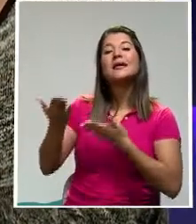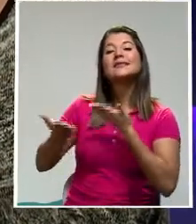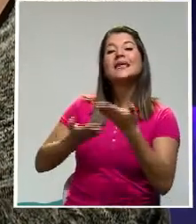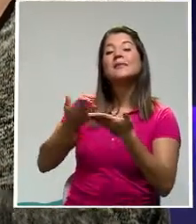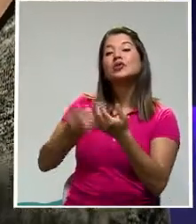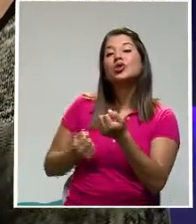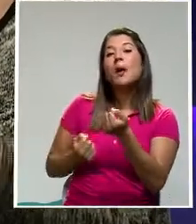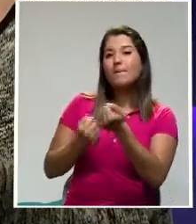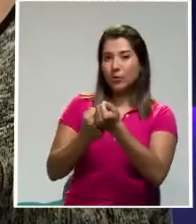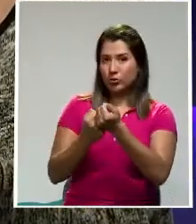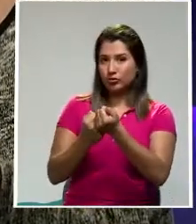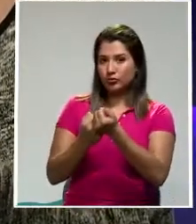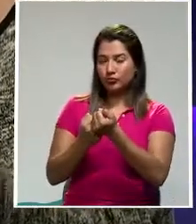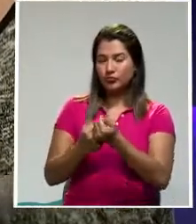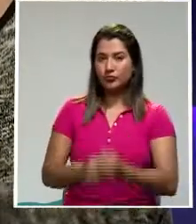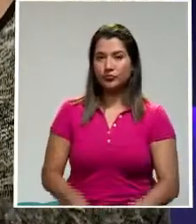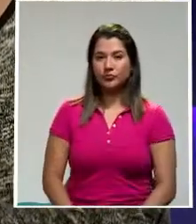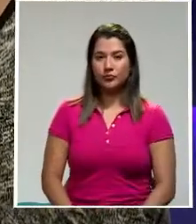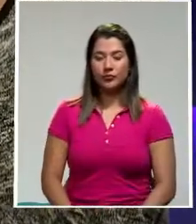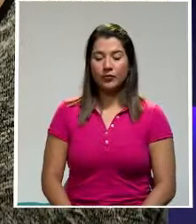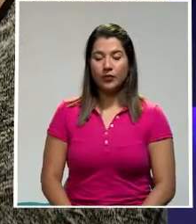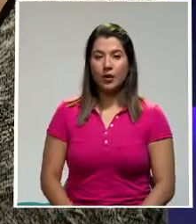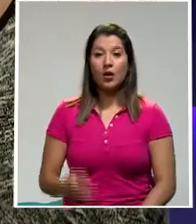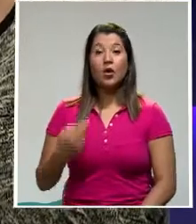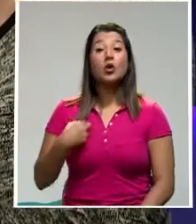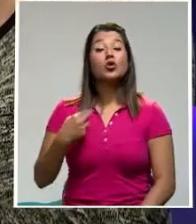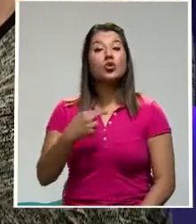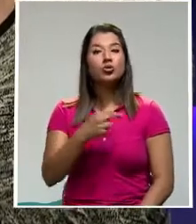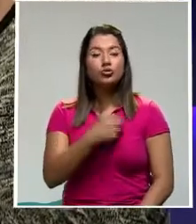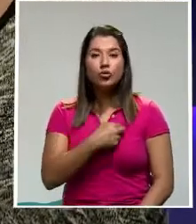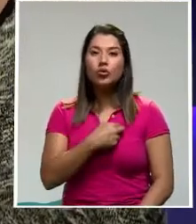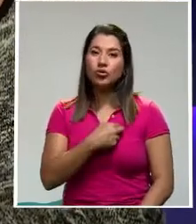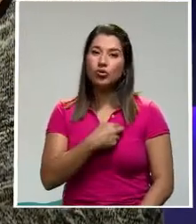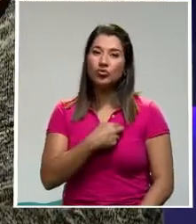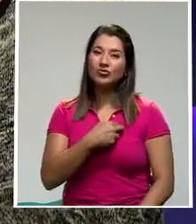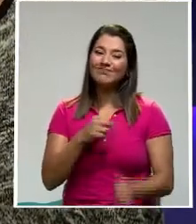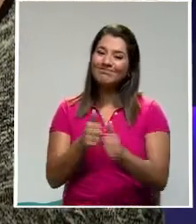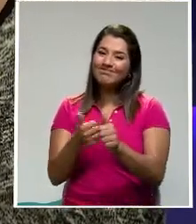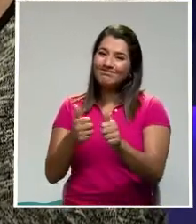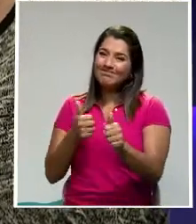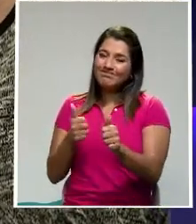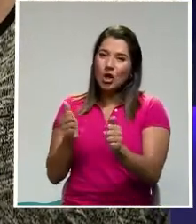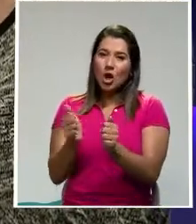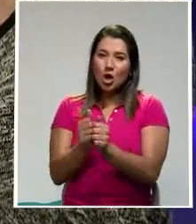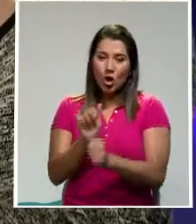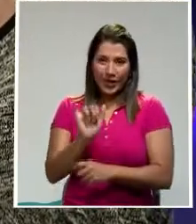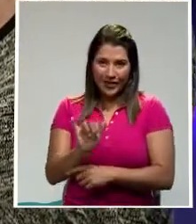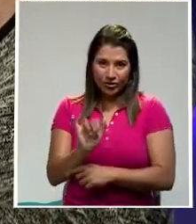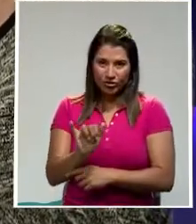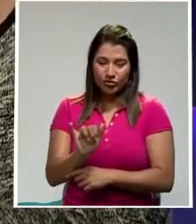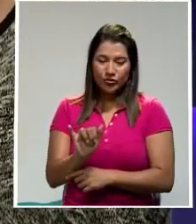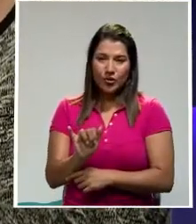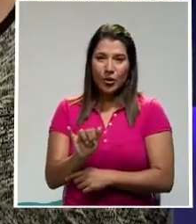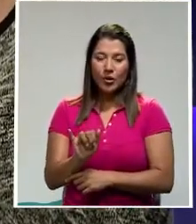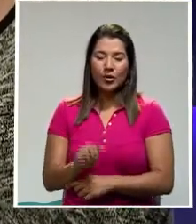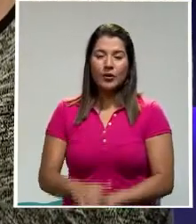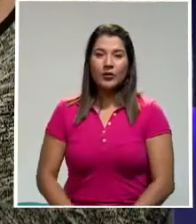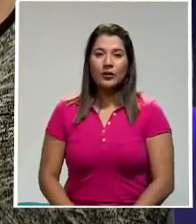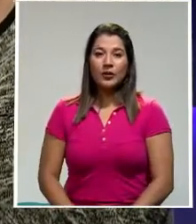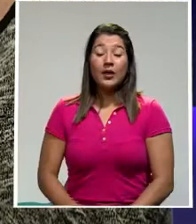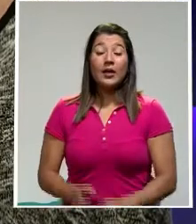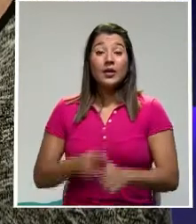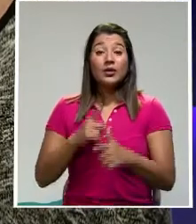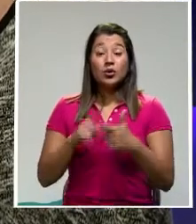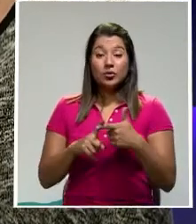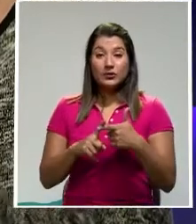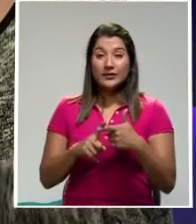respaldo que necesita eso. Estamos atrás en esa normativa, estamos atrás en esa regulación.